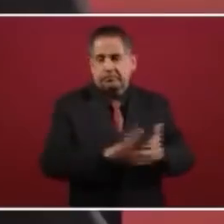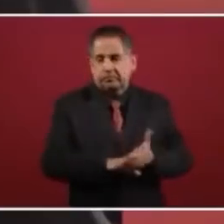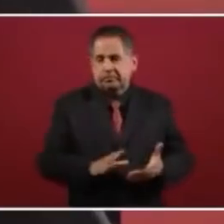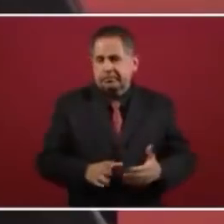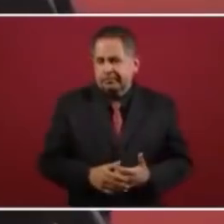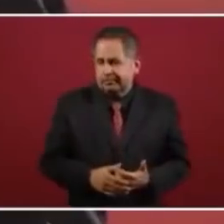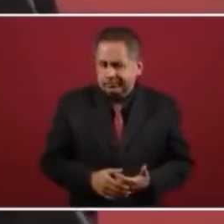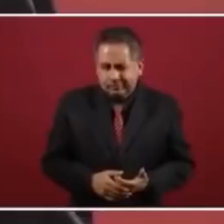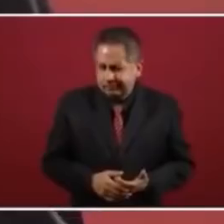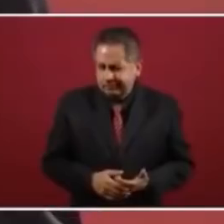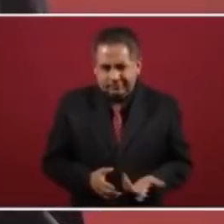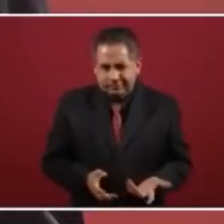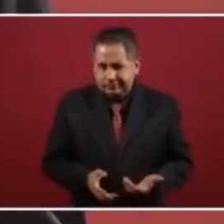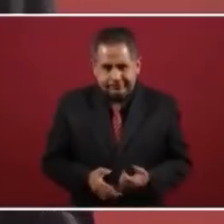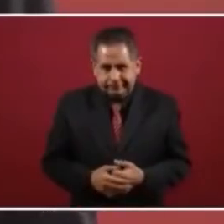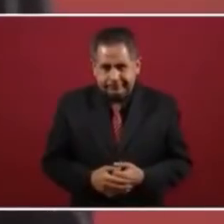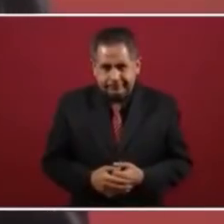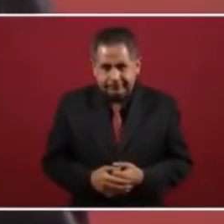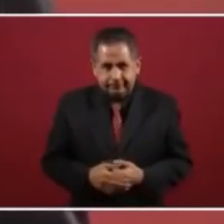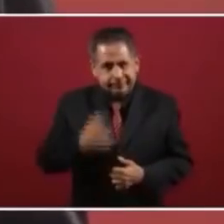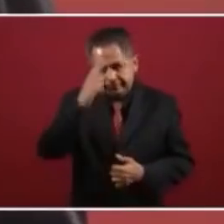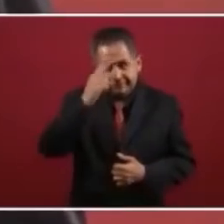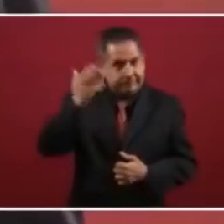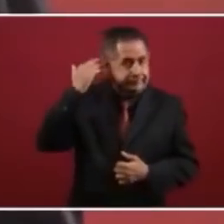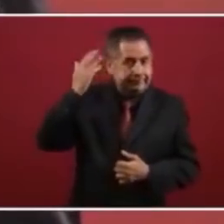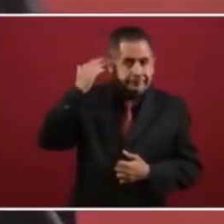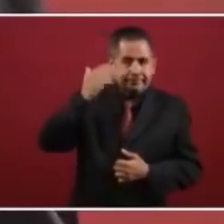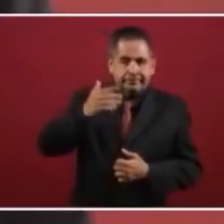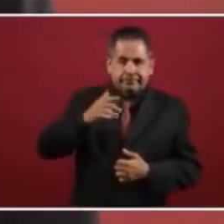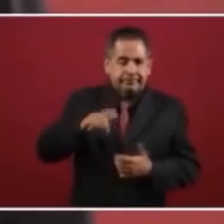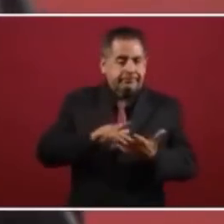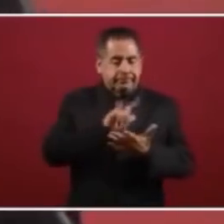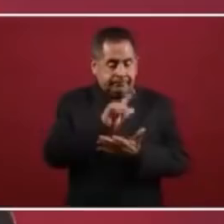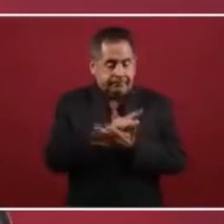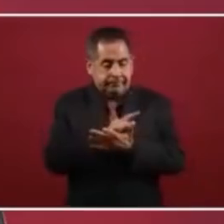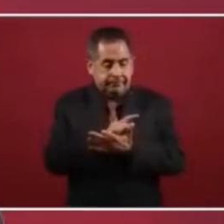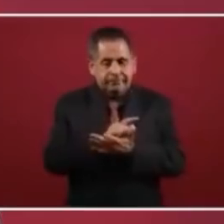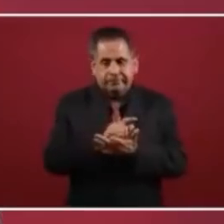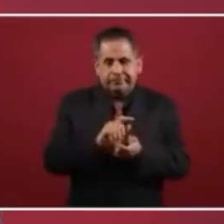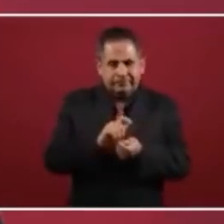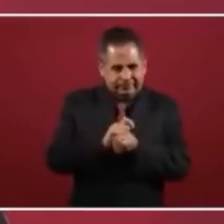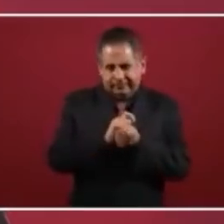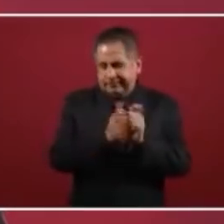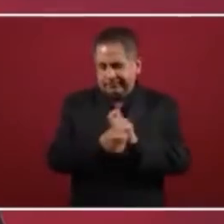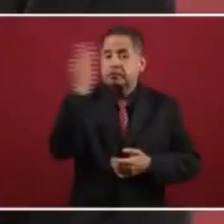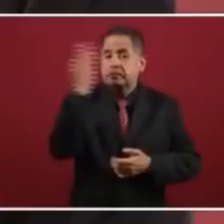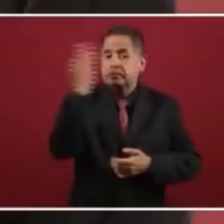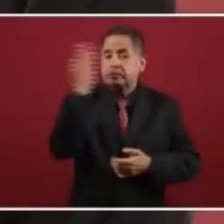La gran reforma, que es como una nueva constitución,